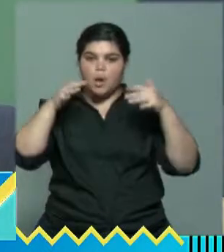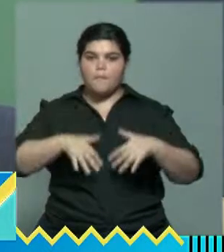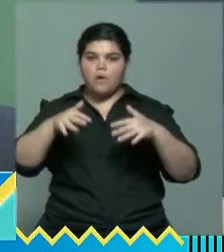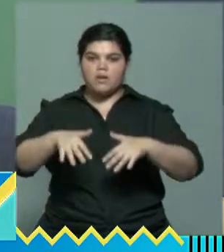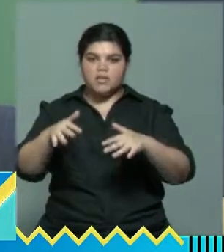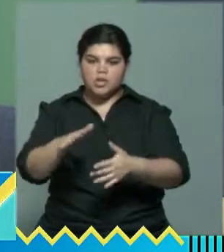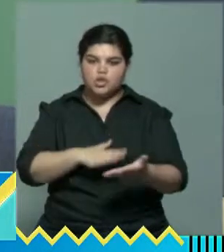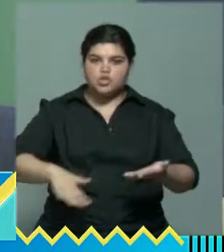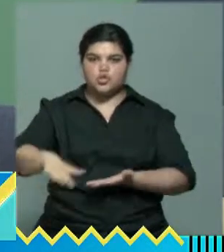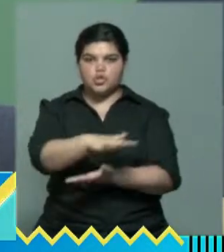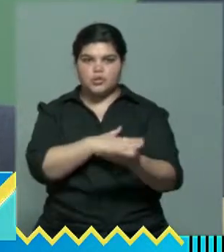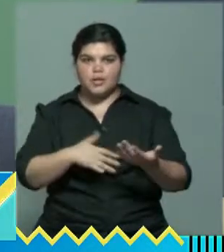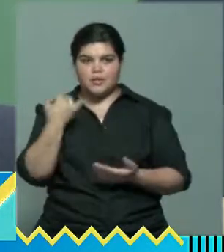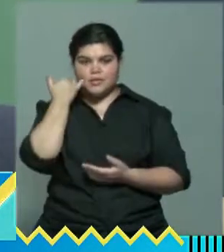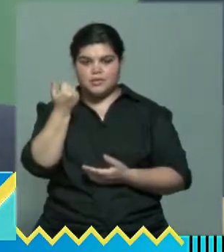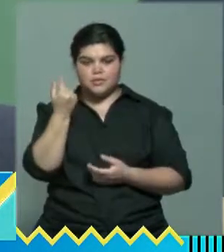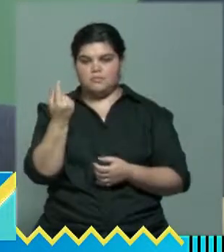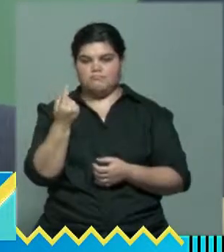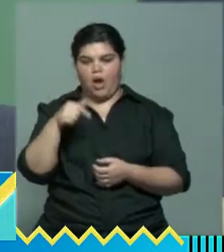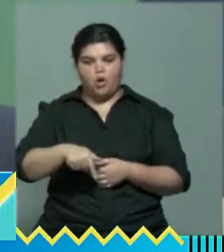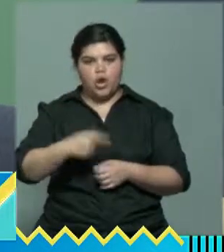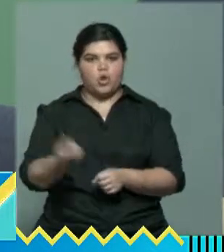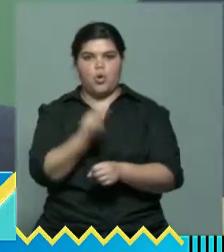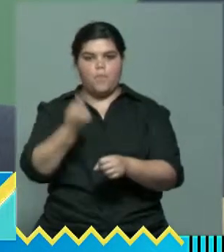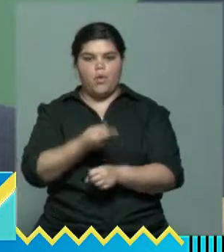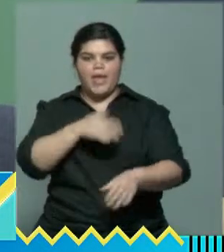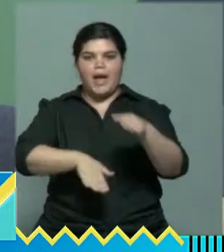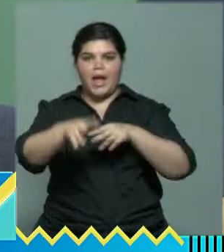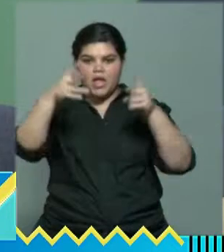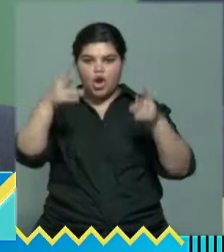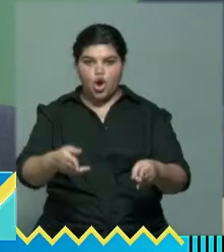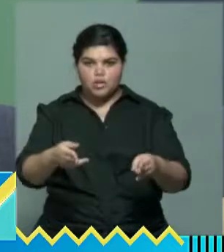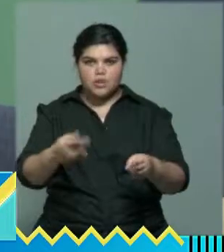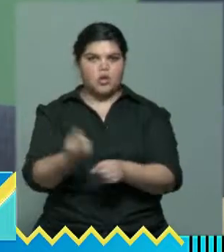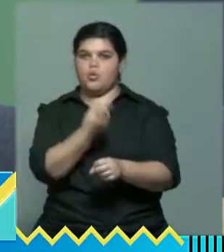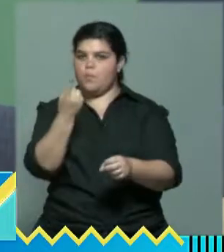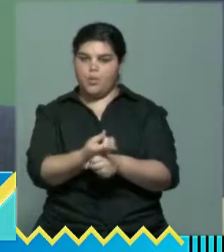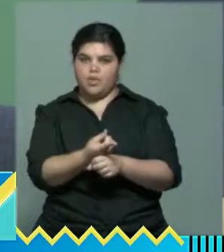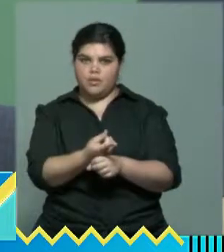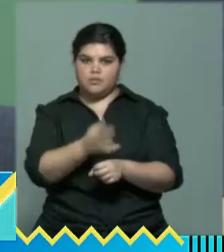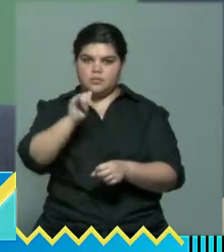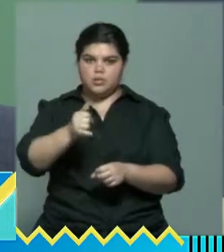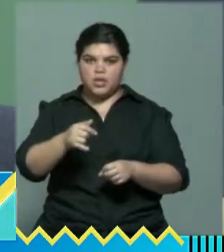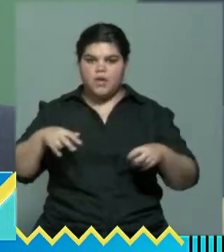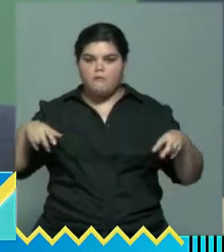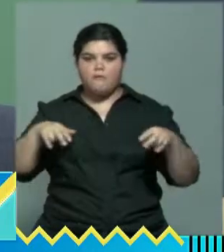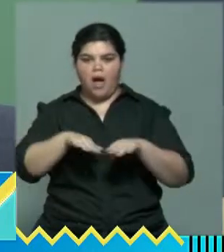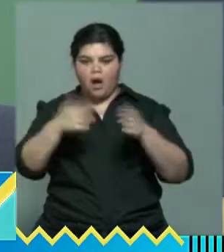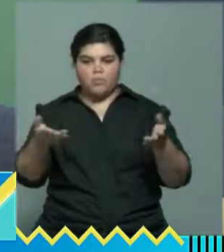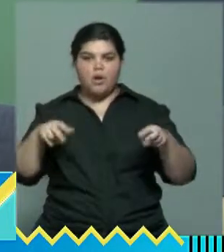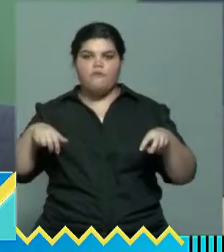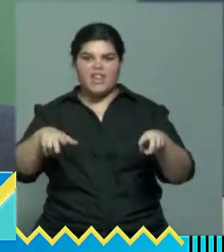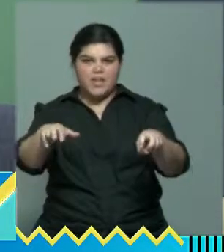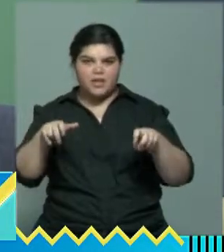que ya no podrán hacerse en la calle, cortando el tránsito, sino que el espacio será en las veredas. Esto también